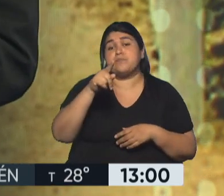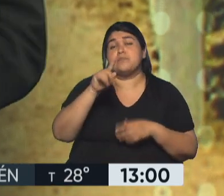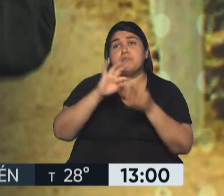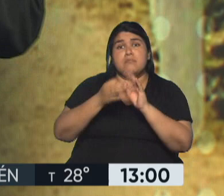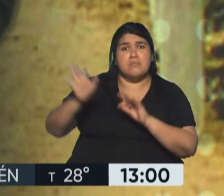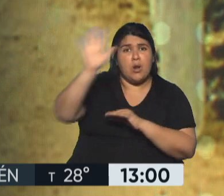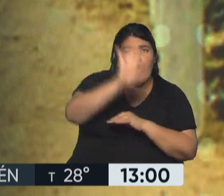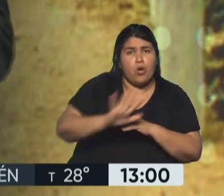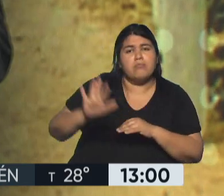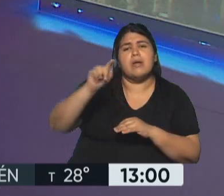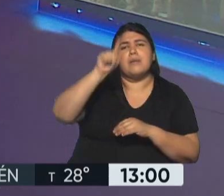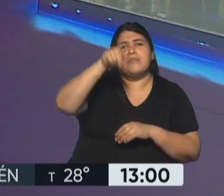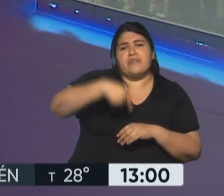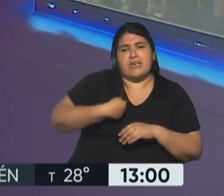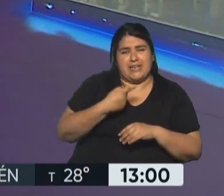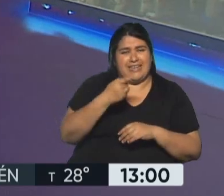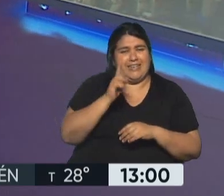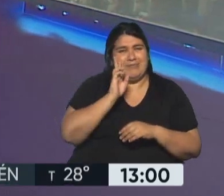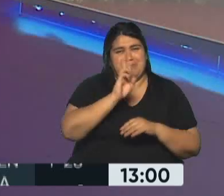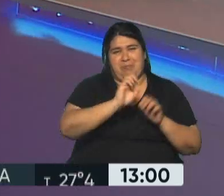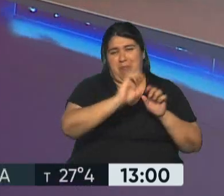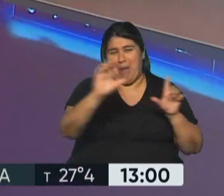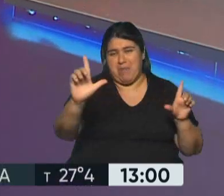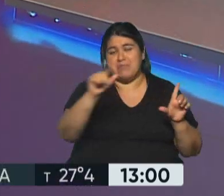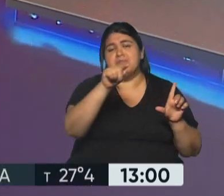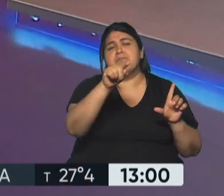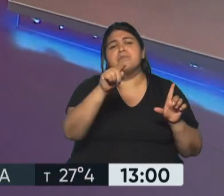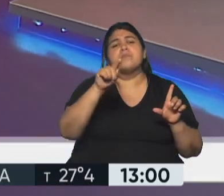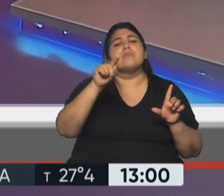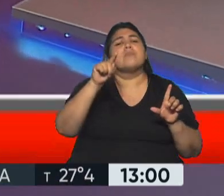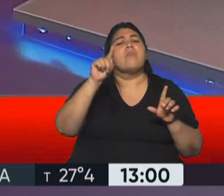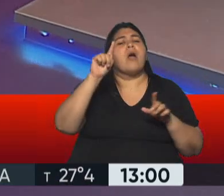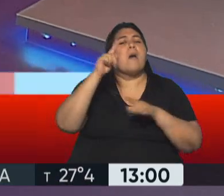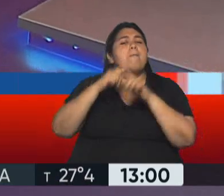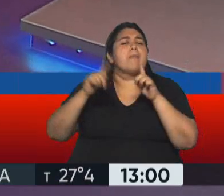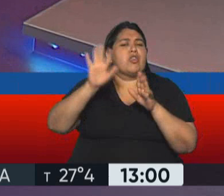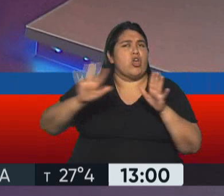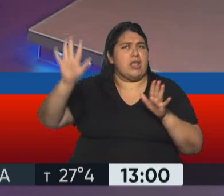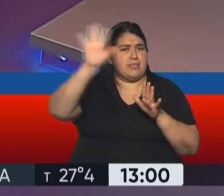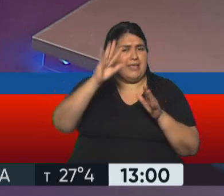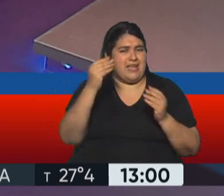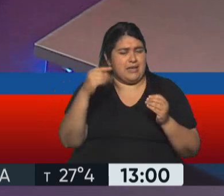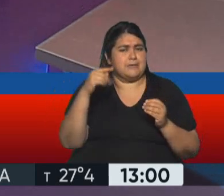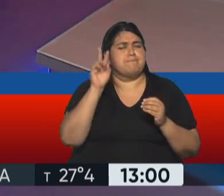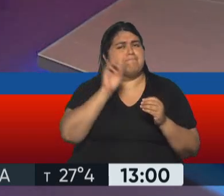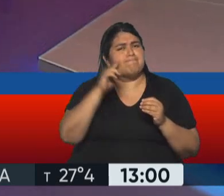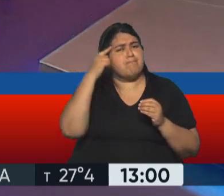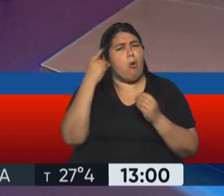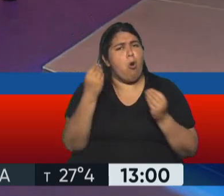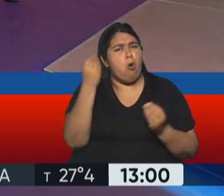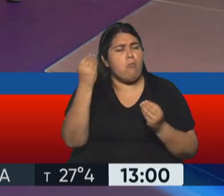Europea, tiene su origen, vamos a ver un mapa, en Medio Oriente. La pregunta que uno se hace rápidamente es cómo